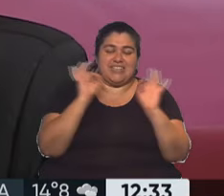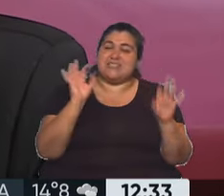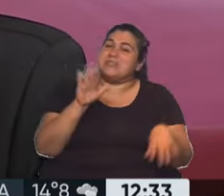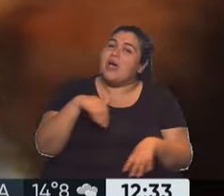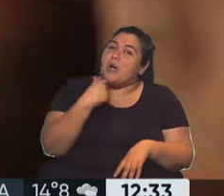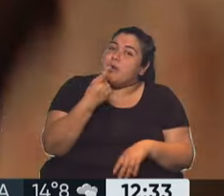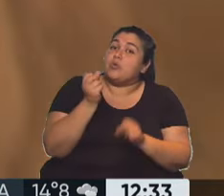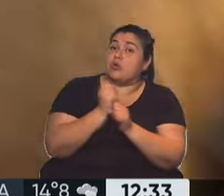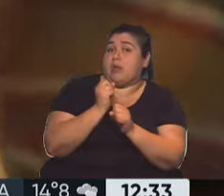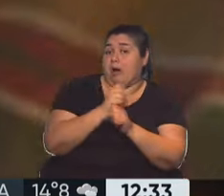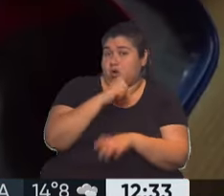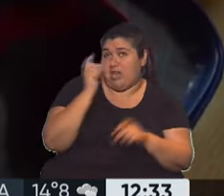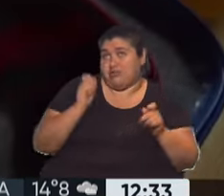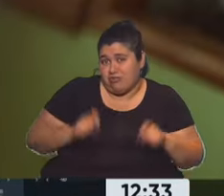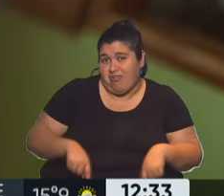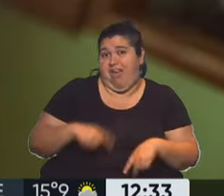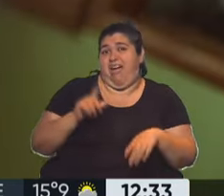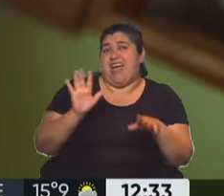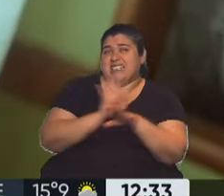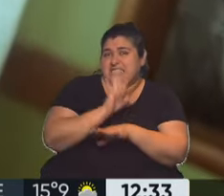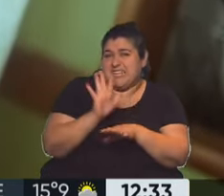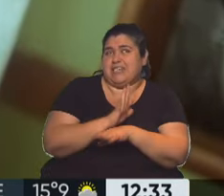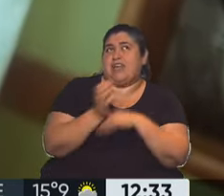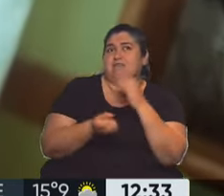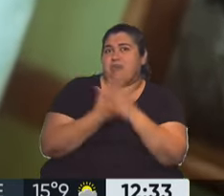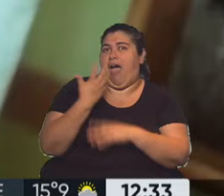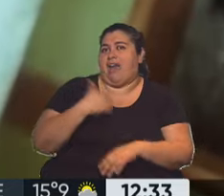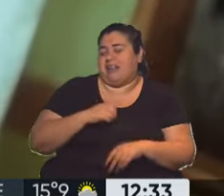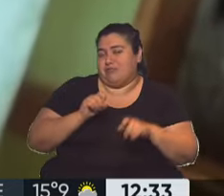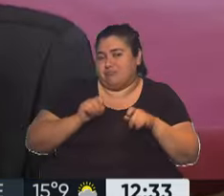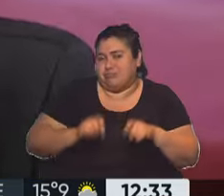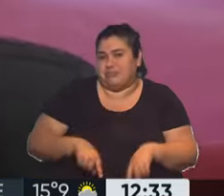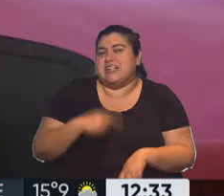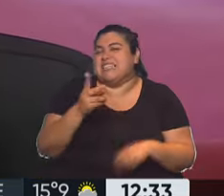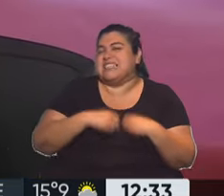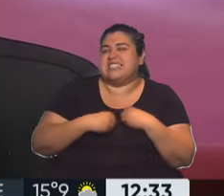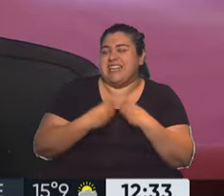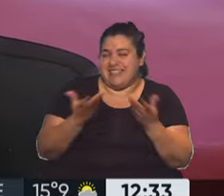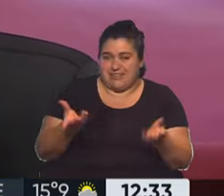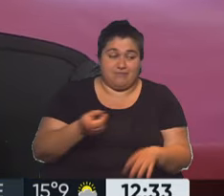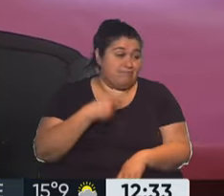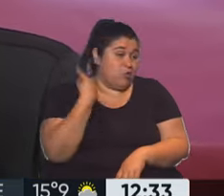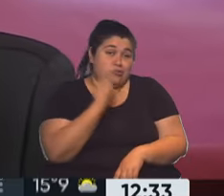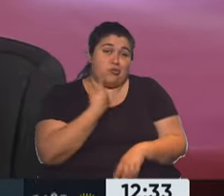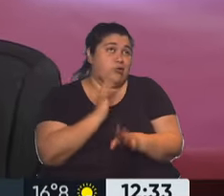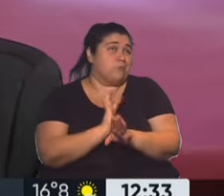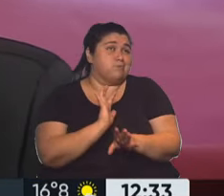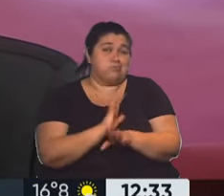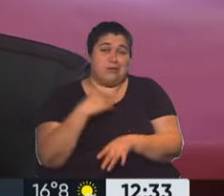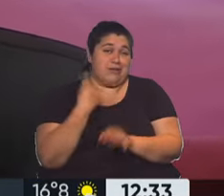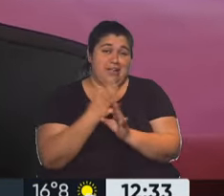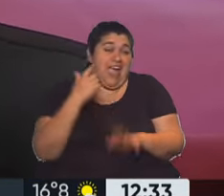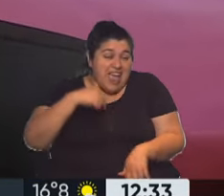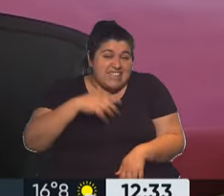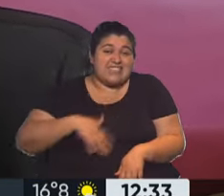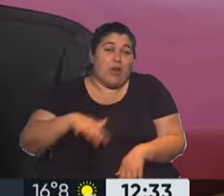trabajo nacional, cine nacional, desarrollo argentino, ¿qué representa para vos eso? Bueno, lo que somos. Para mí este es el lugar